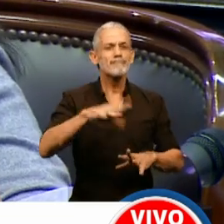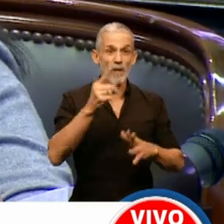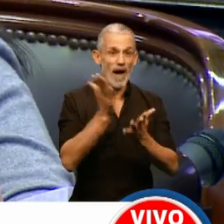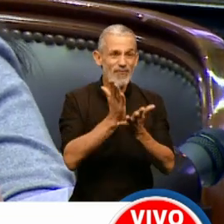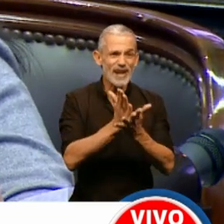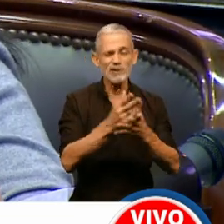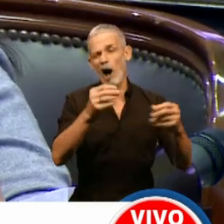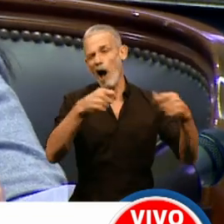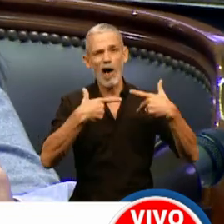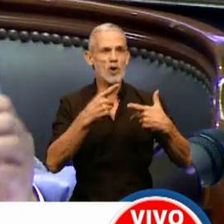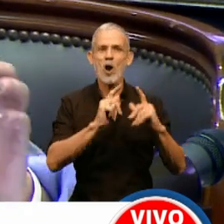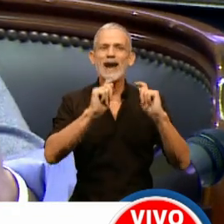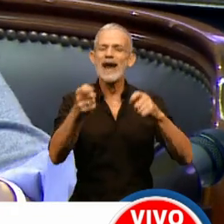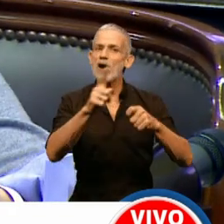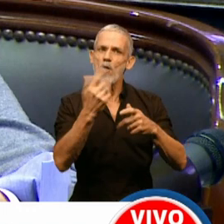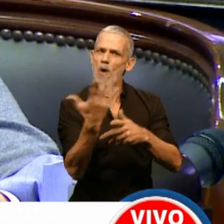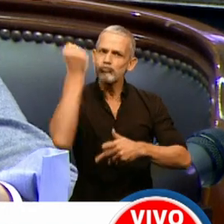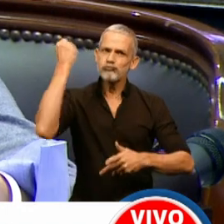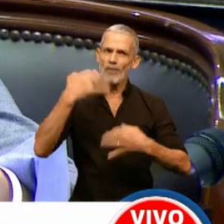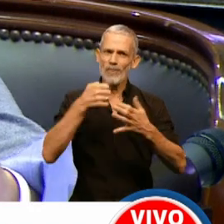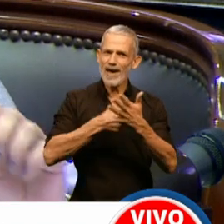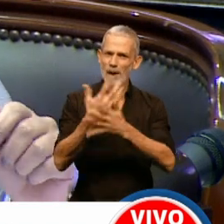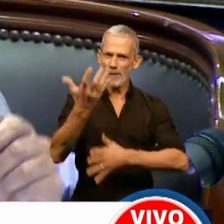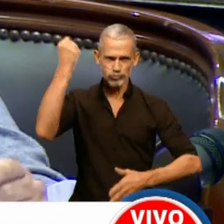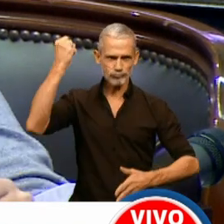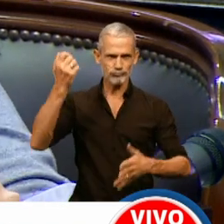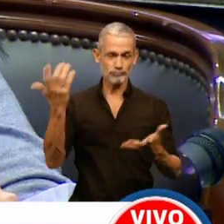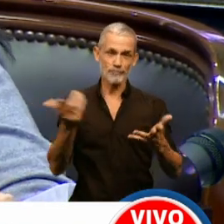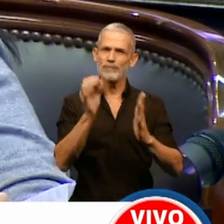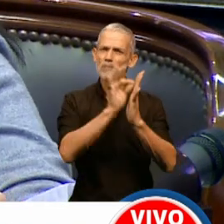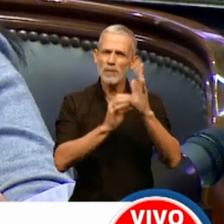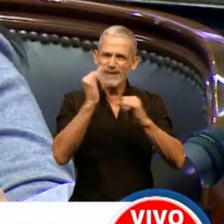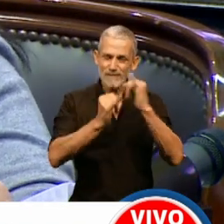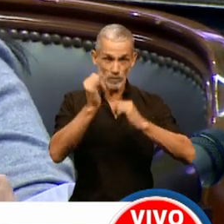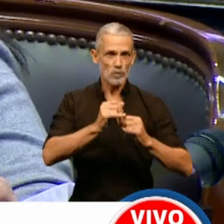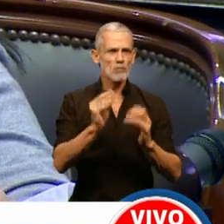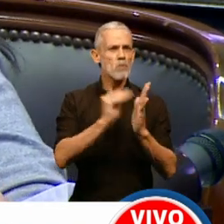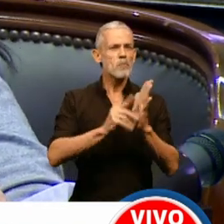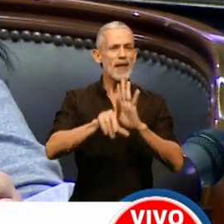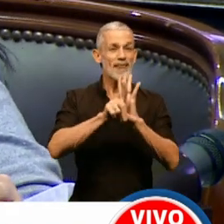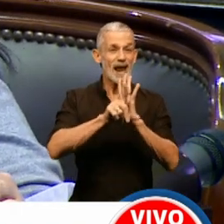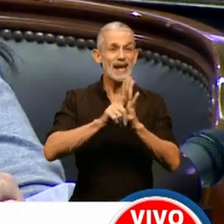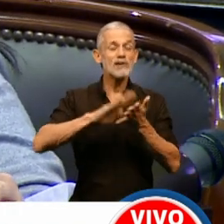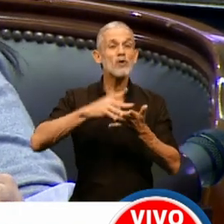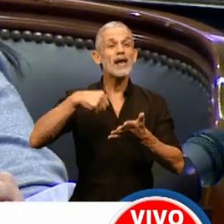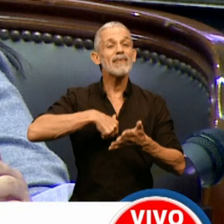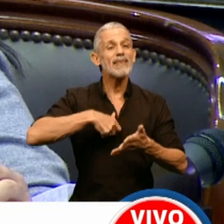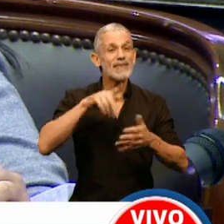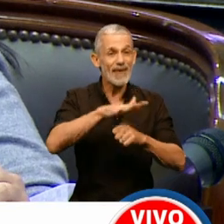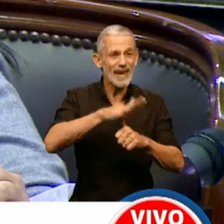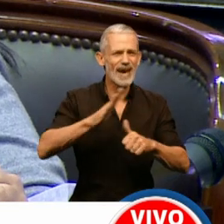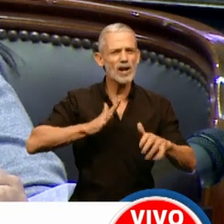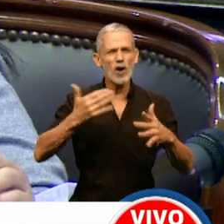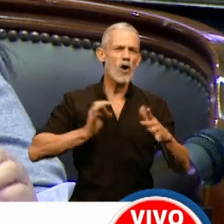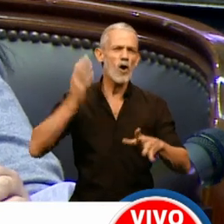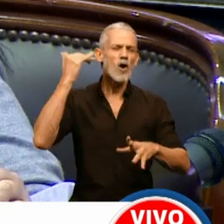día a día algunos datos desde la implementación de la ley de identidad de género en mayo